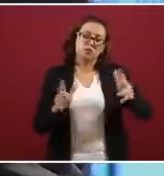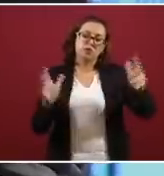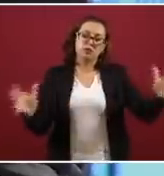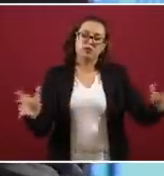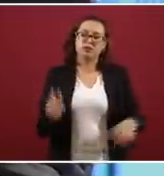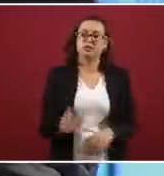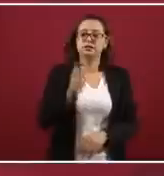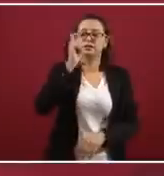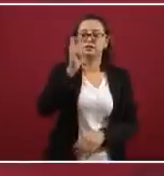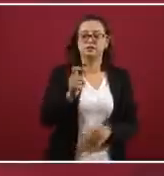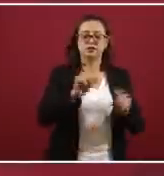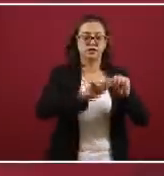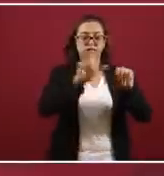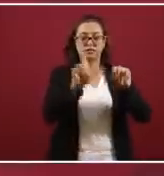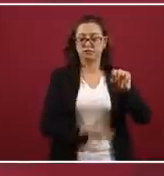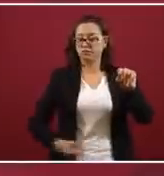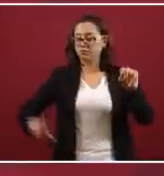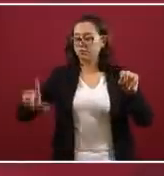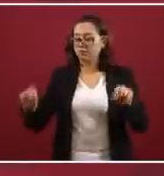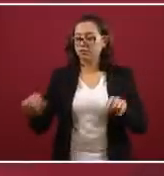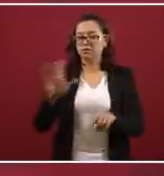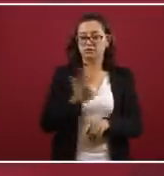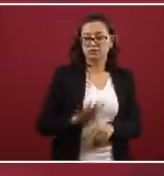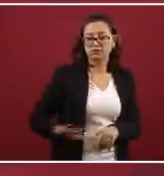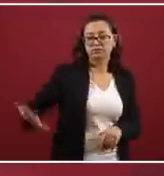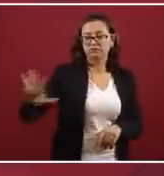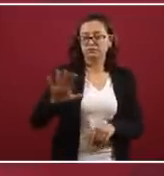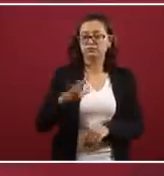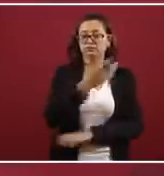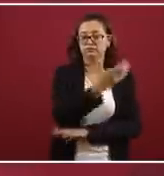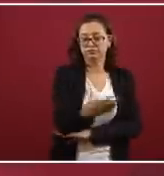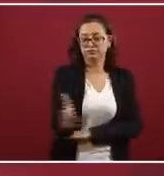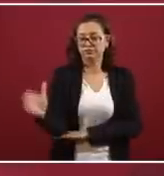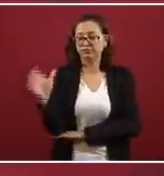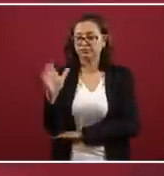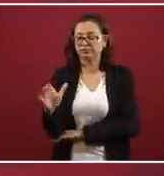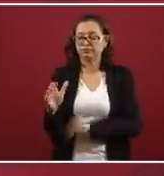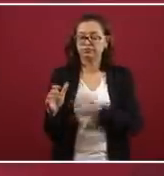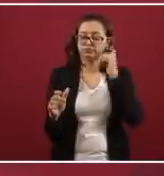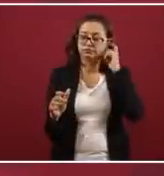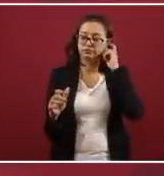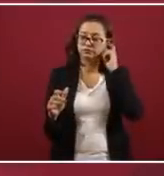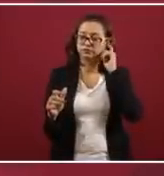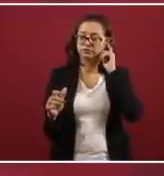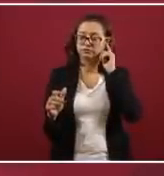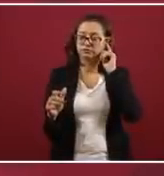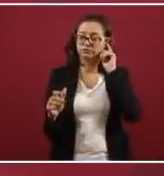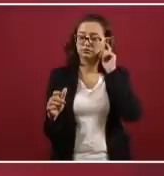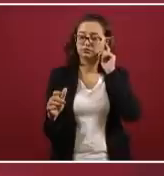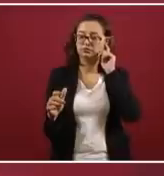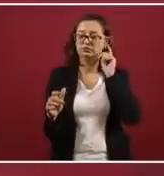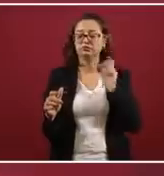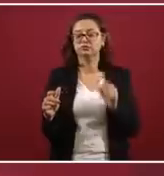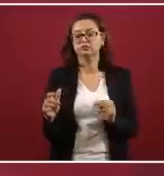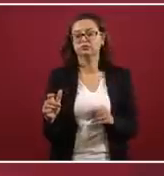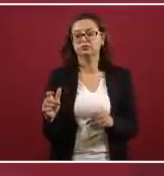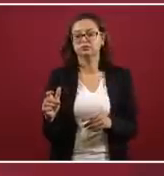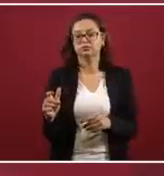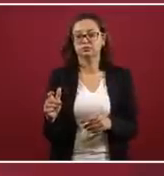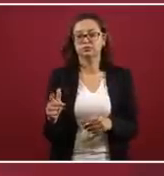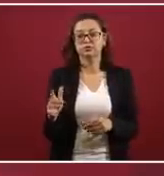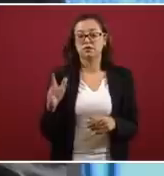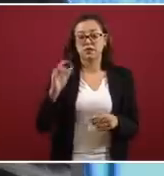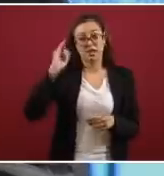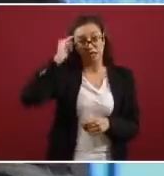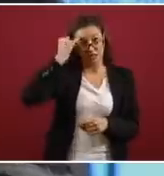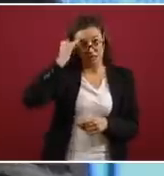sola zona de productores, y particularmente hay que enfatizarlo, una sola zona